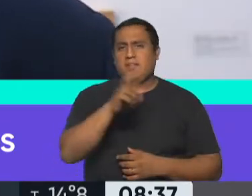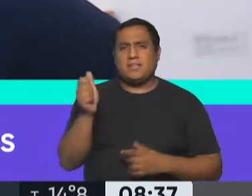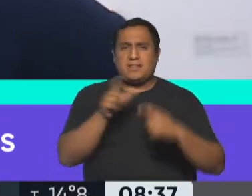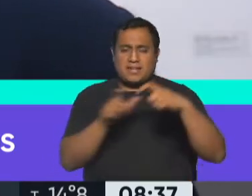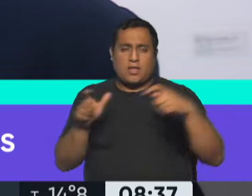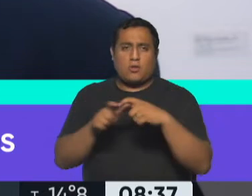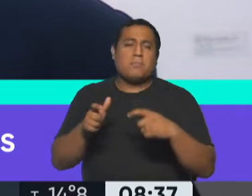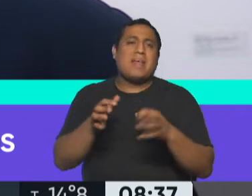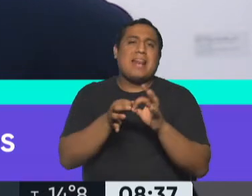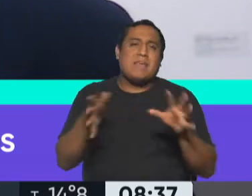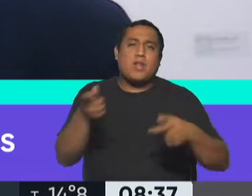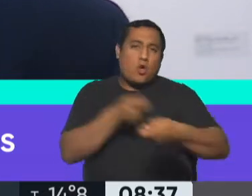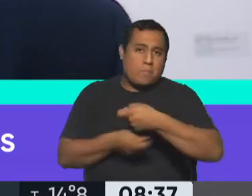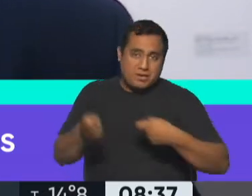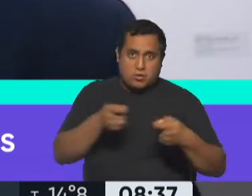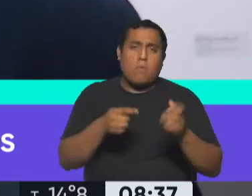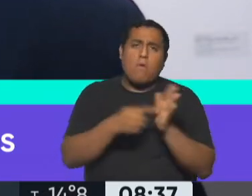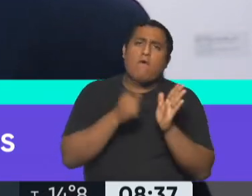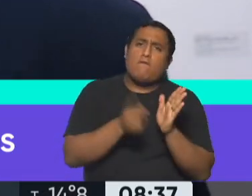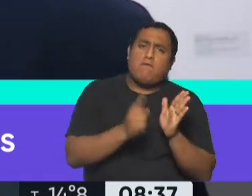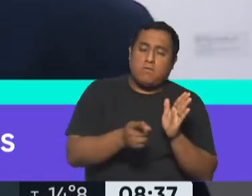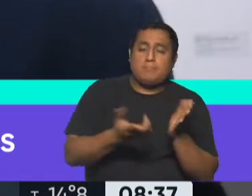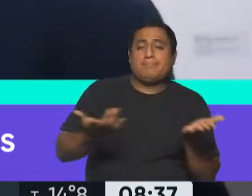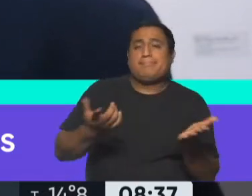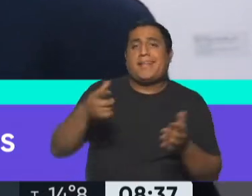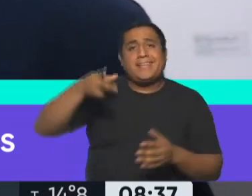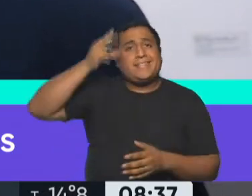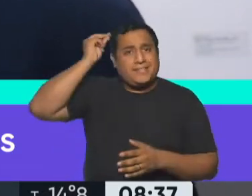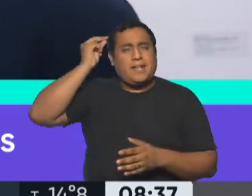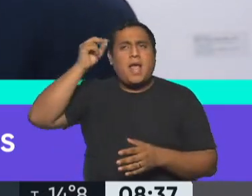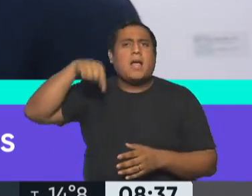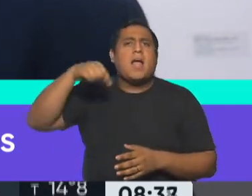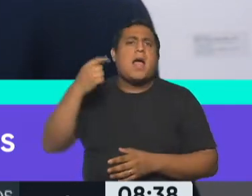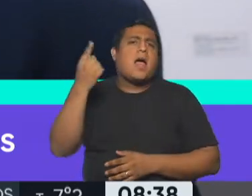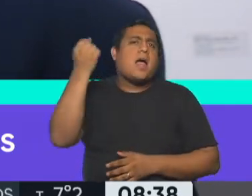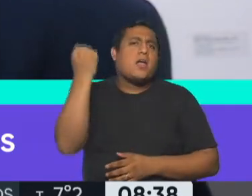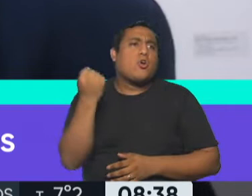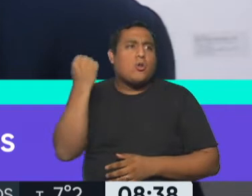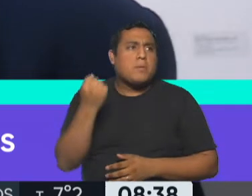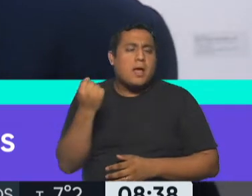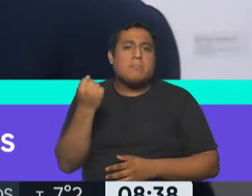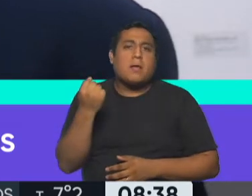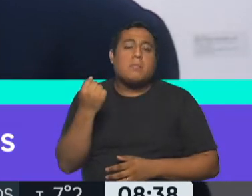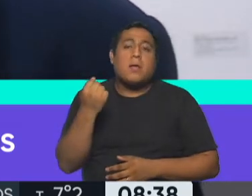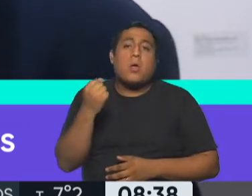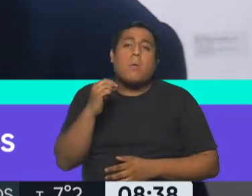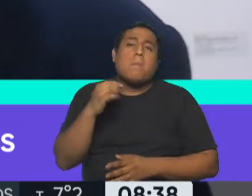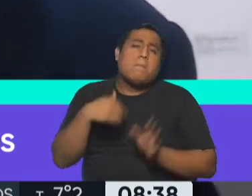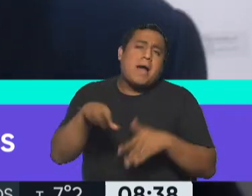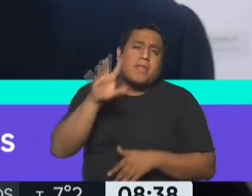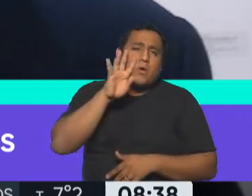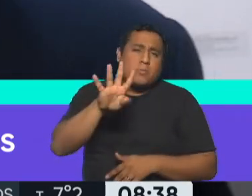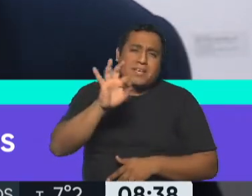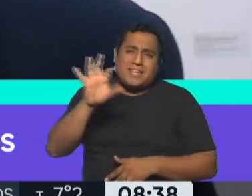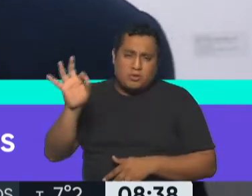comercio que hoy día tiene vigente hacen que Chile sea una economía de más de 4.500 millones